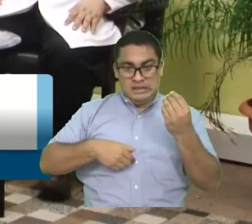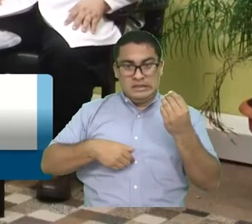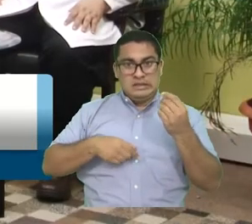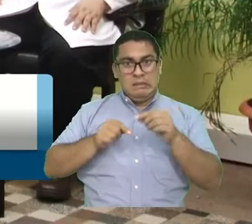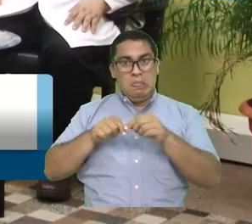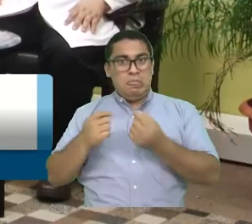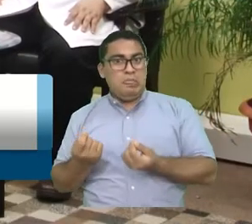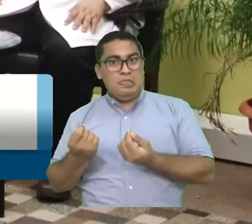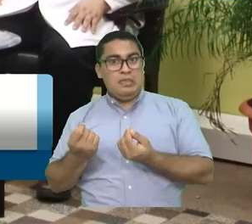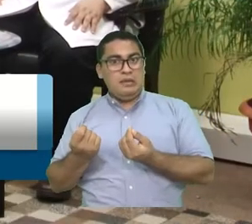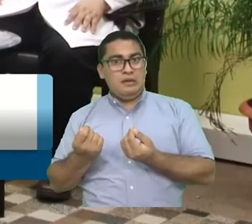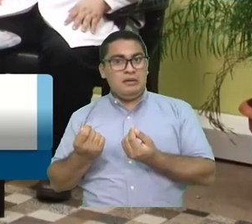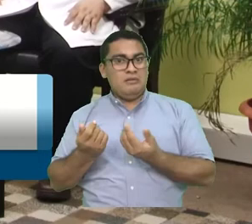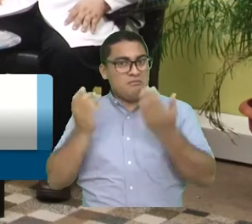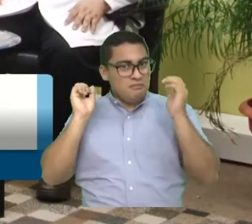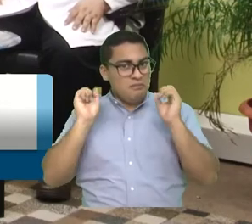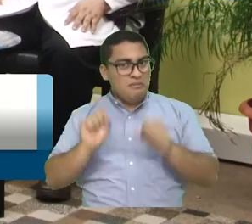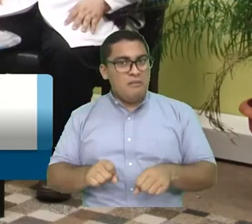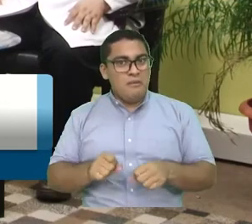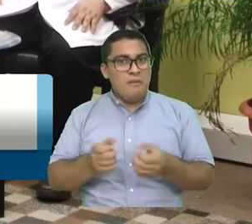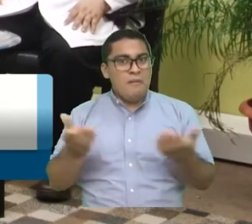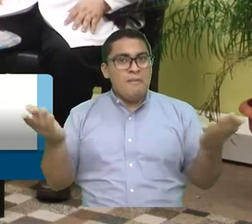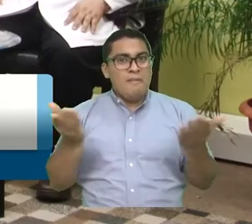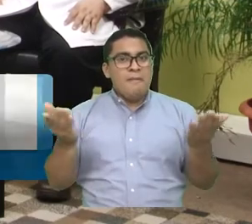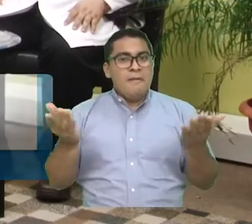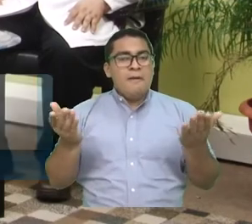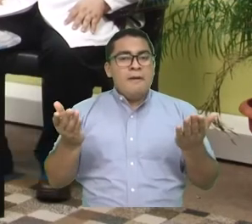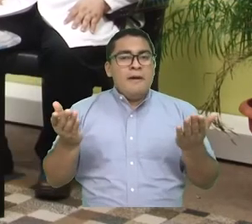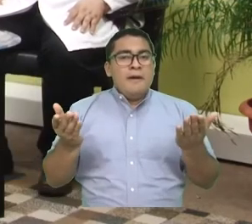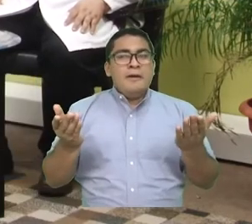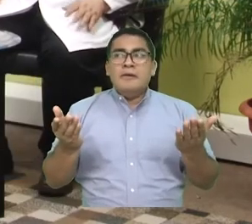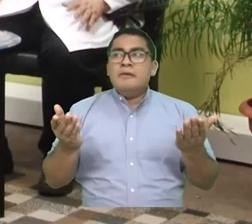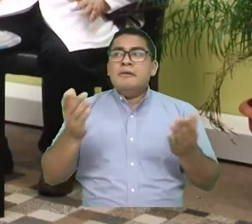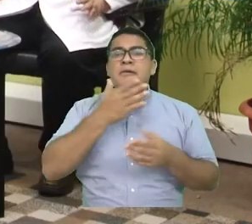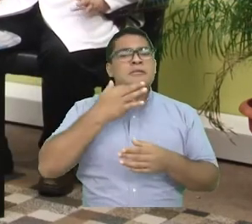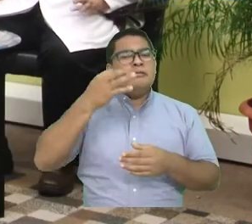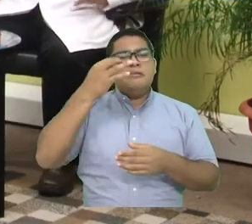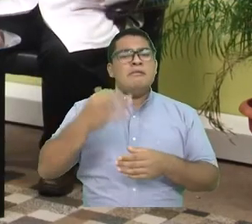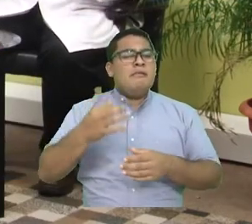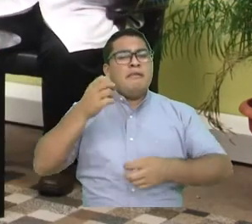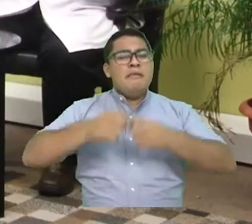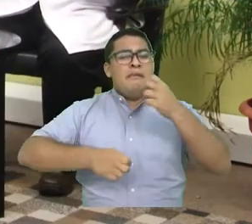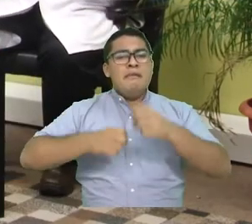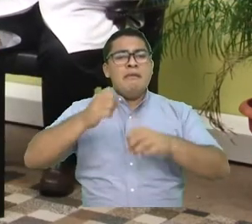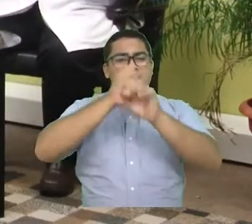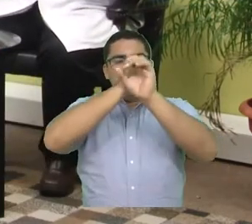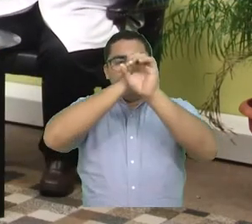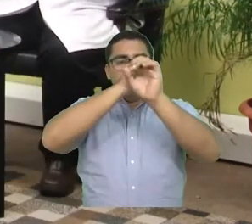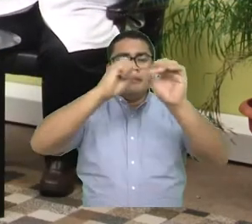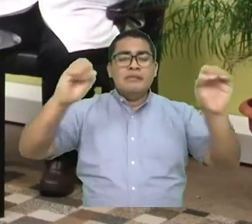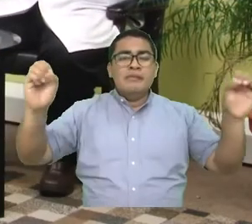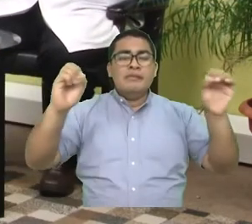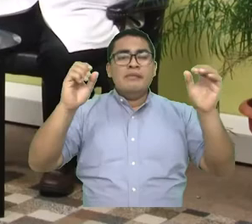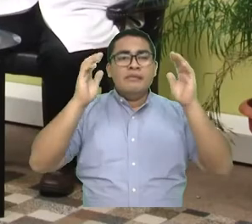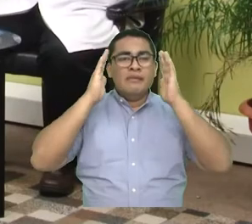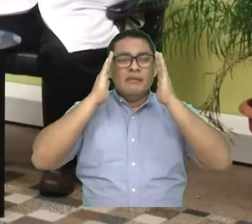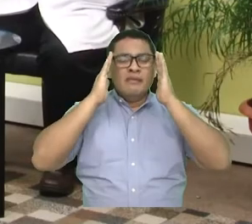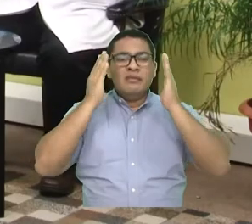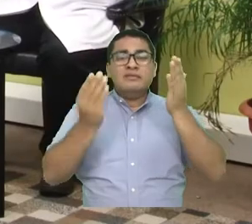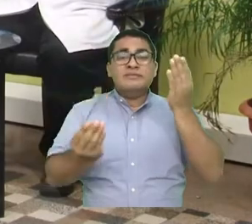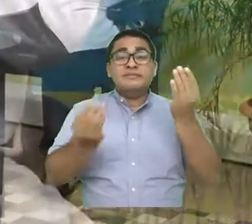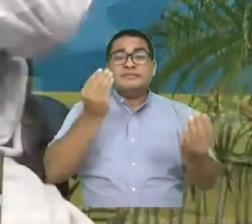órgano al momento que me introduzcan ese aparato. Sí. Pero es seguro, 100% sí, seguro. Sí, hay no 100%. Depende de